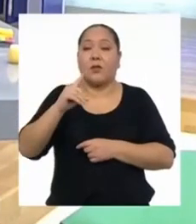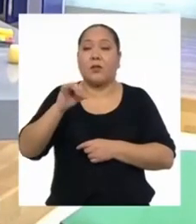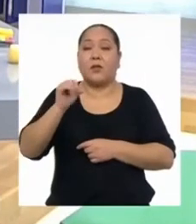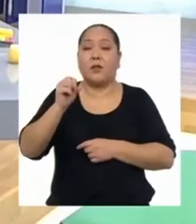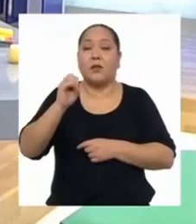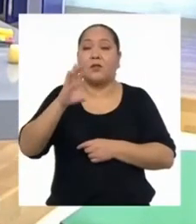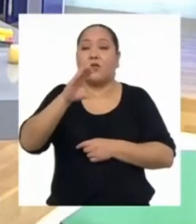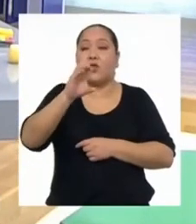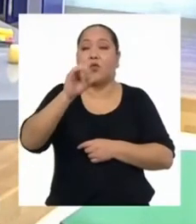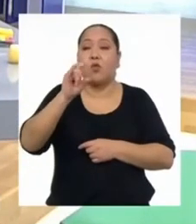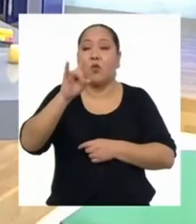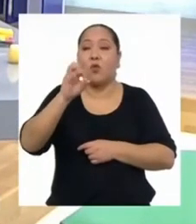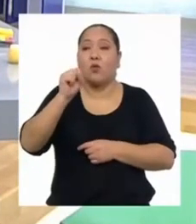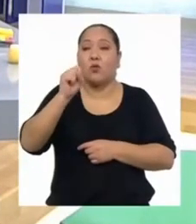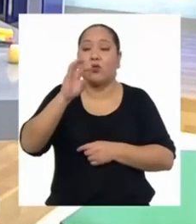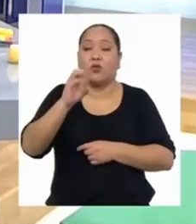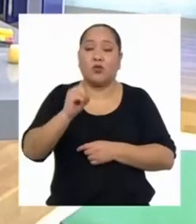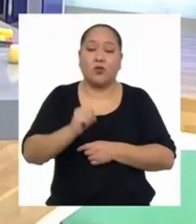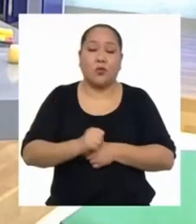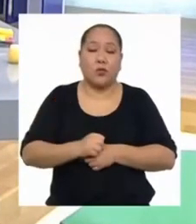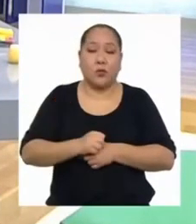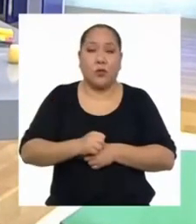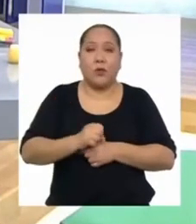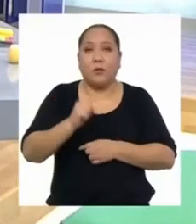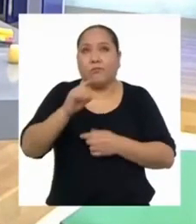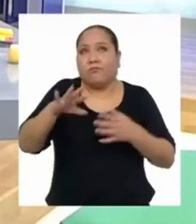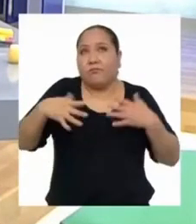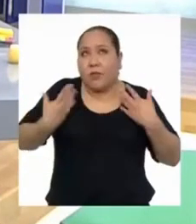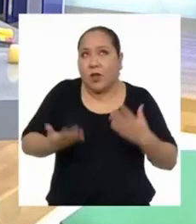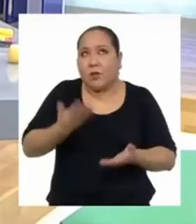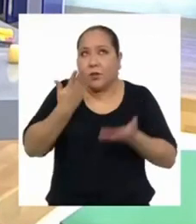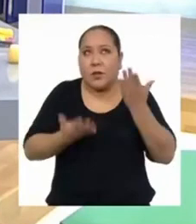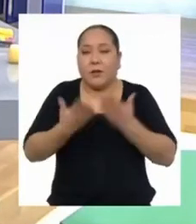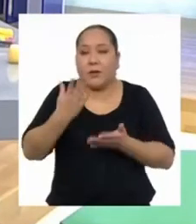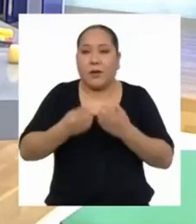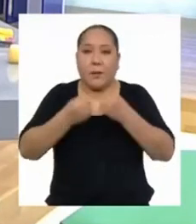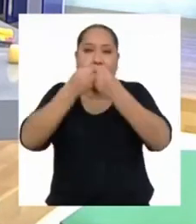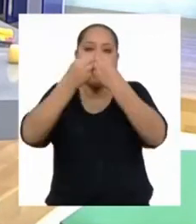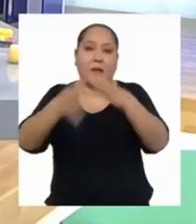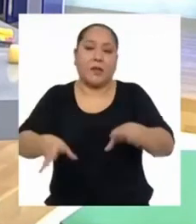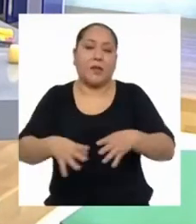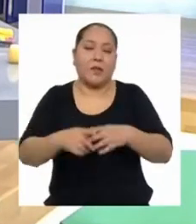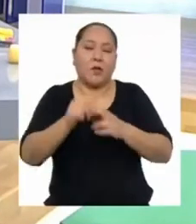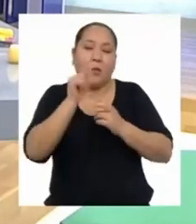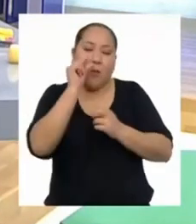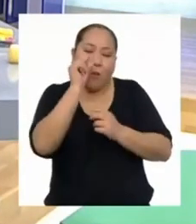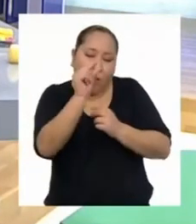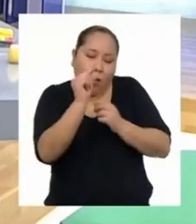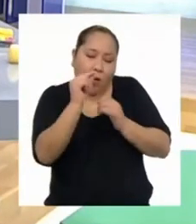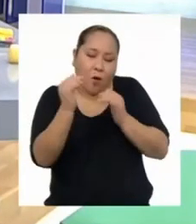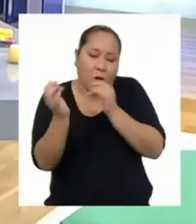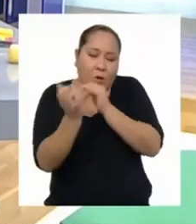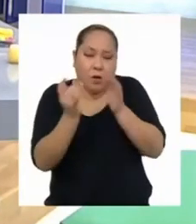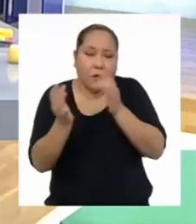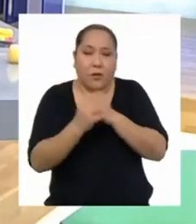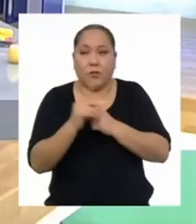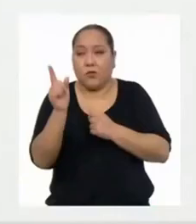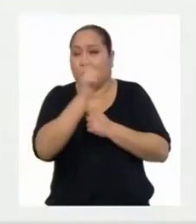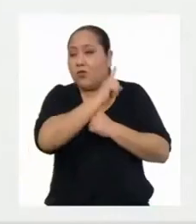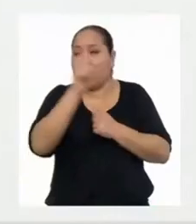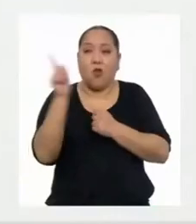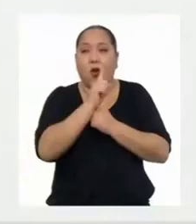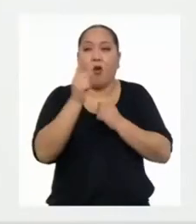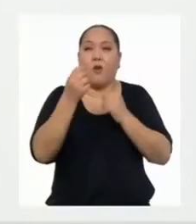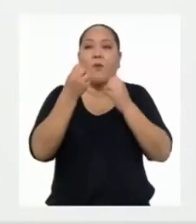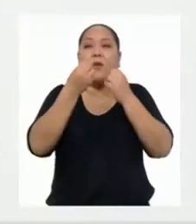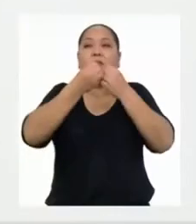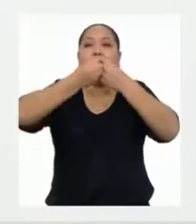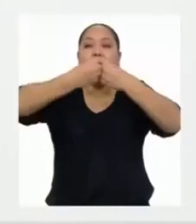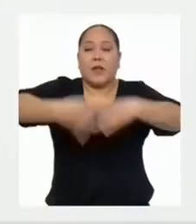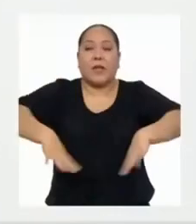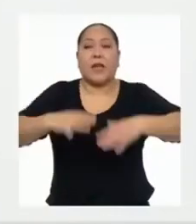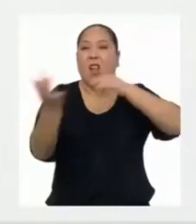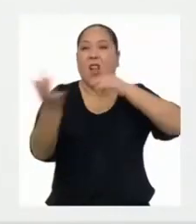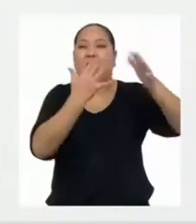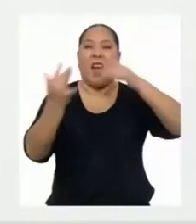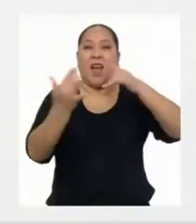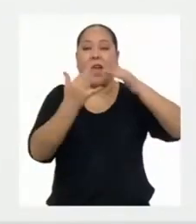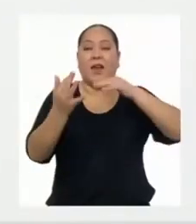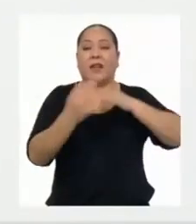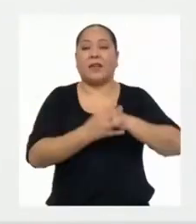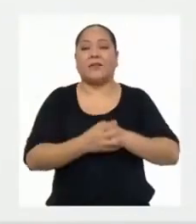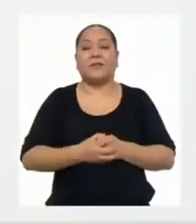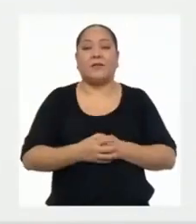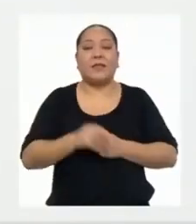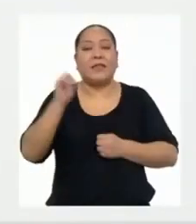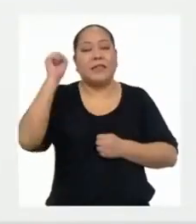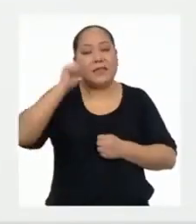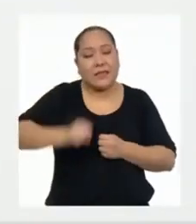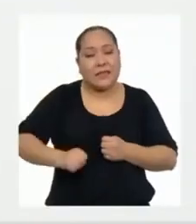Por ejemplo, podremos haber perdido la batalla. Sin embargo, no hemos perdido la guerra. Exacto. Nos siguen